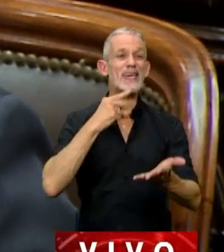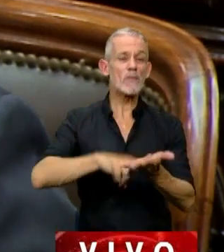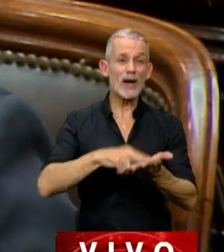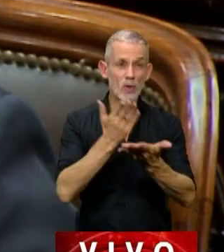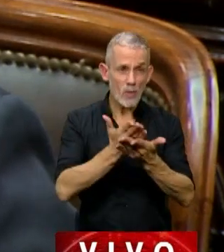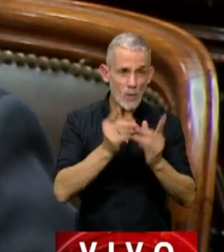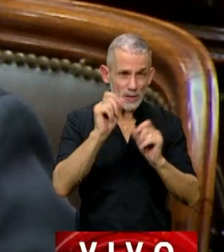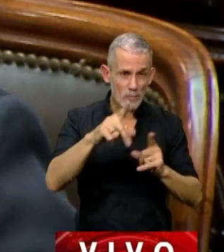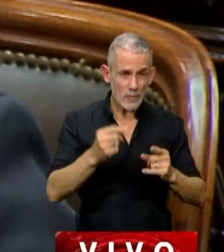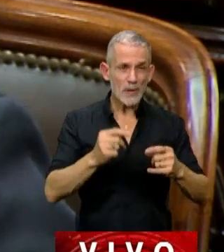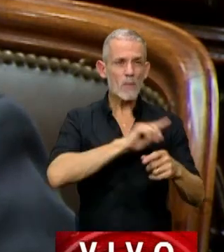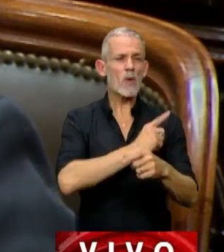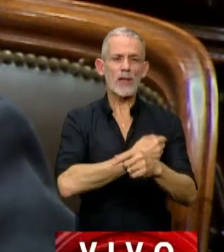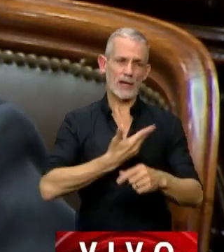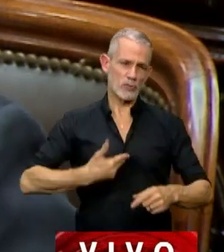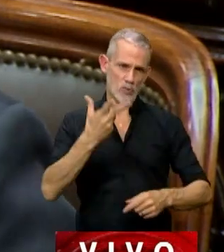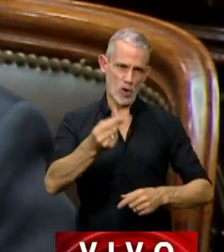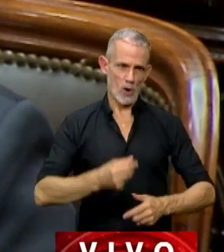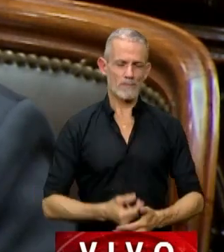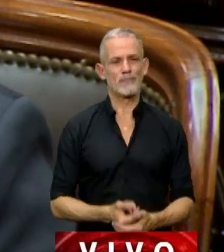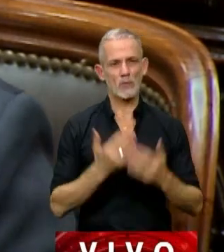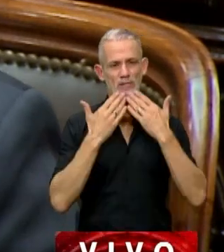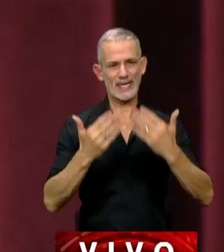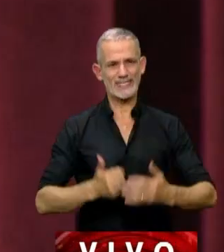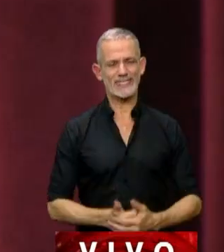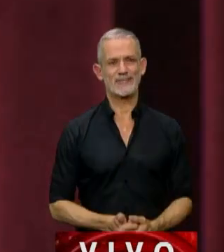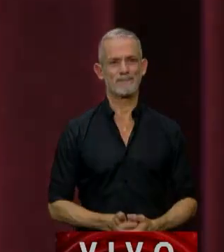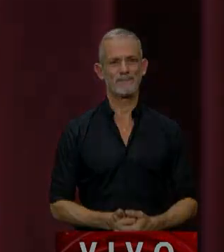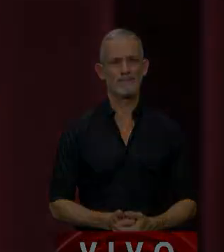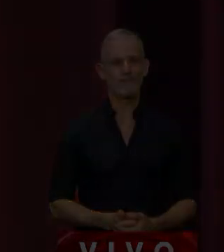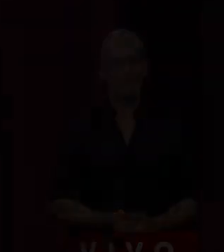propone el Poder Ejecutivo, señor presidente. Gracias. Gracias, diputado Tetaz.